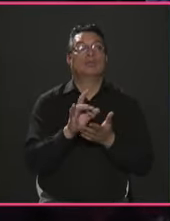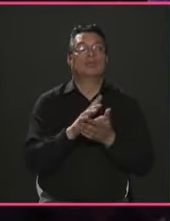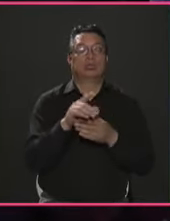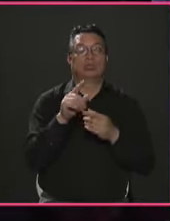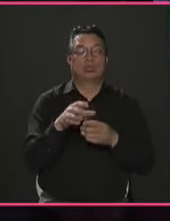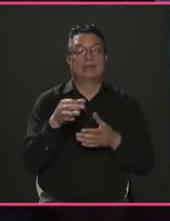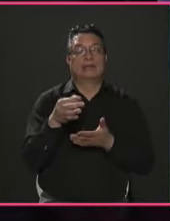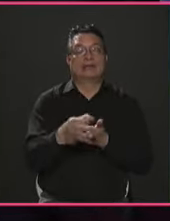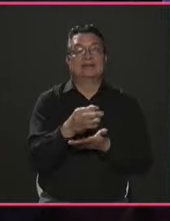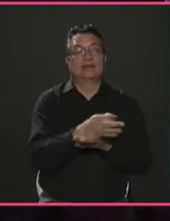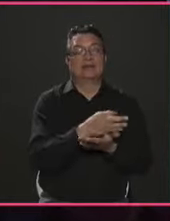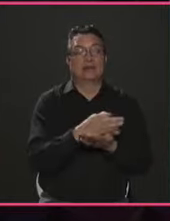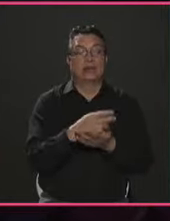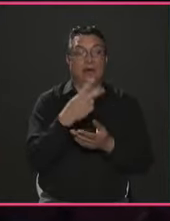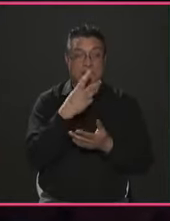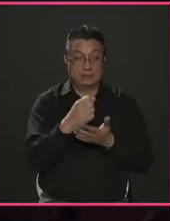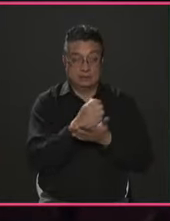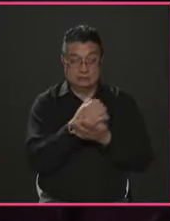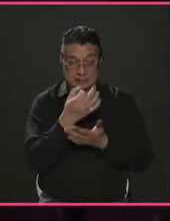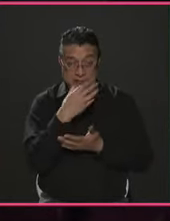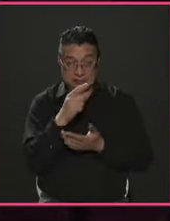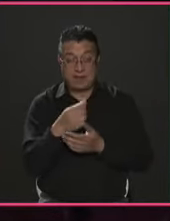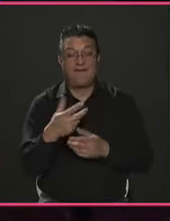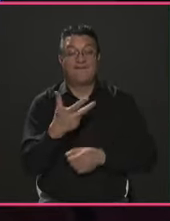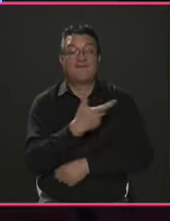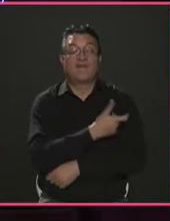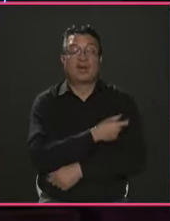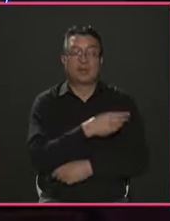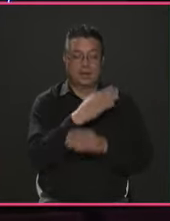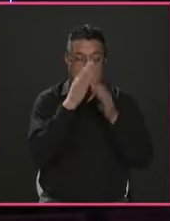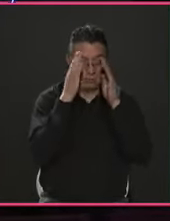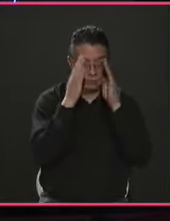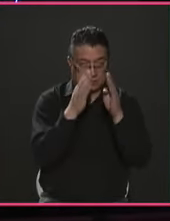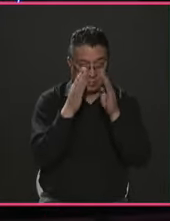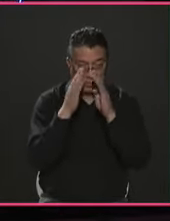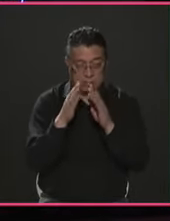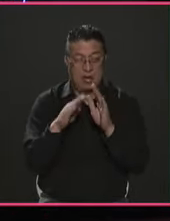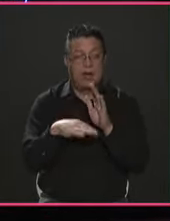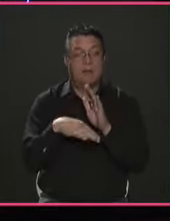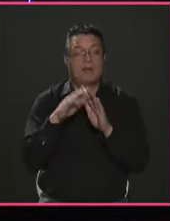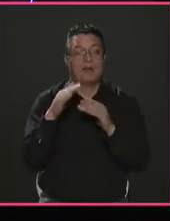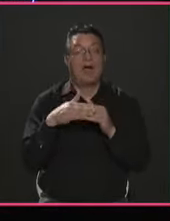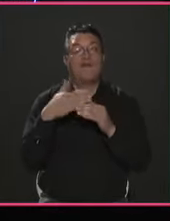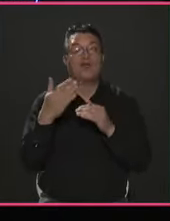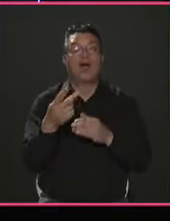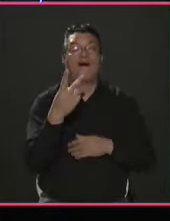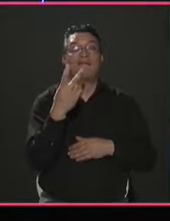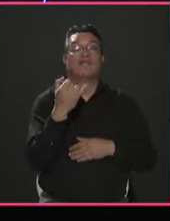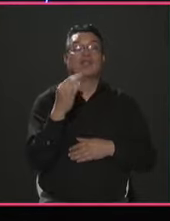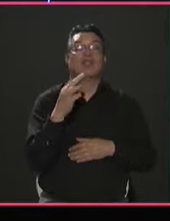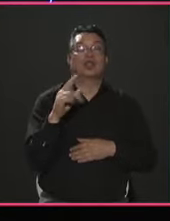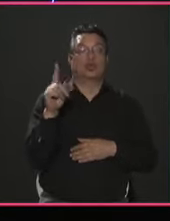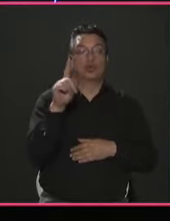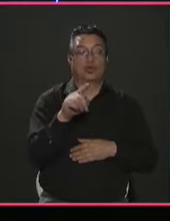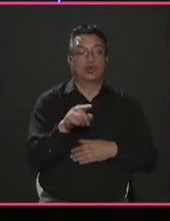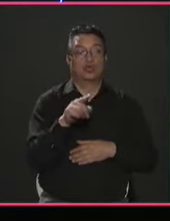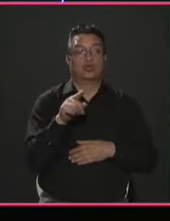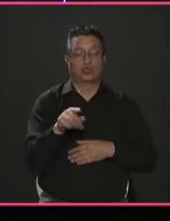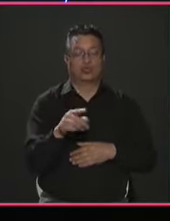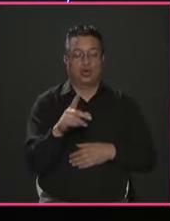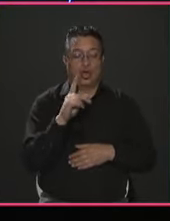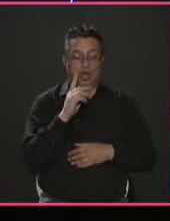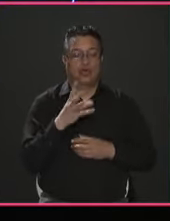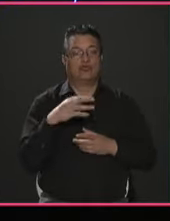huésped estamos viendo que estos tratamientos con vacunas se suelen enfocar en la parte externa del virus esta traje que lleva este